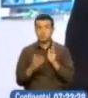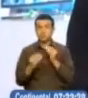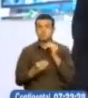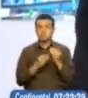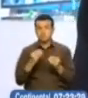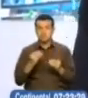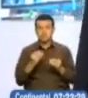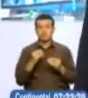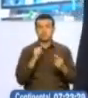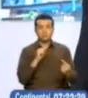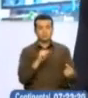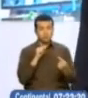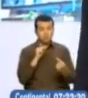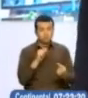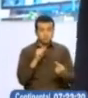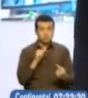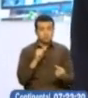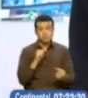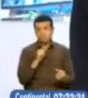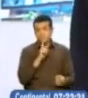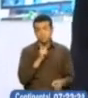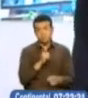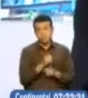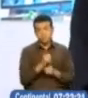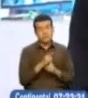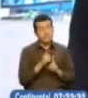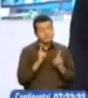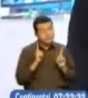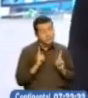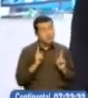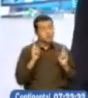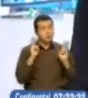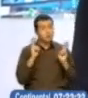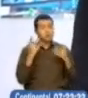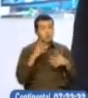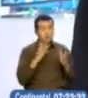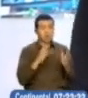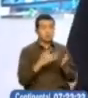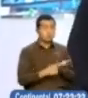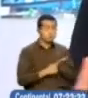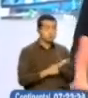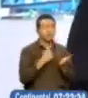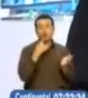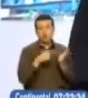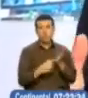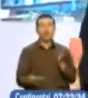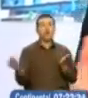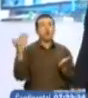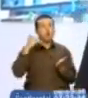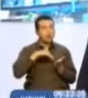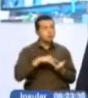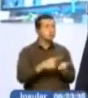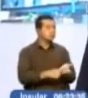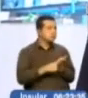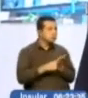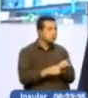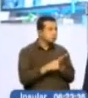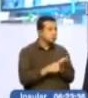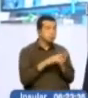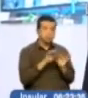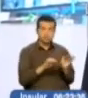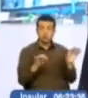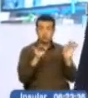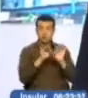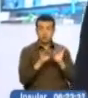el espacio de la confrontación, porque digo, eso es inevitable. Pero desde esto que les dio cierta ventaja, es decir, volver a llevar el debate nacional, porque